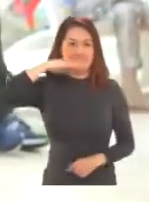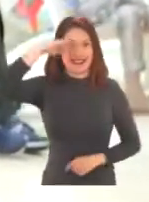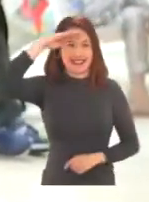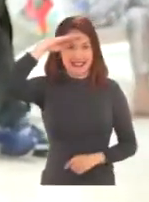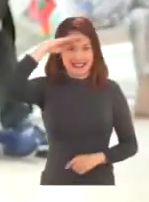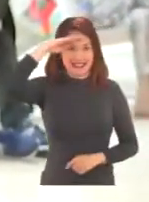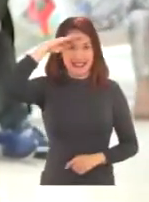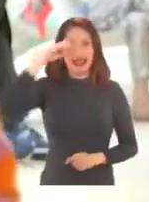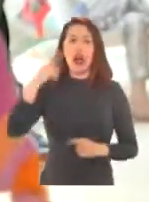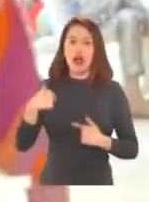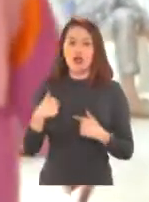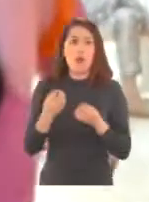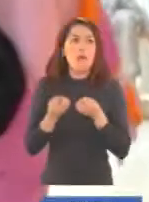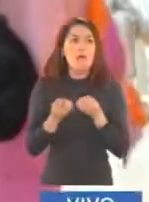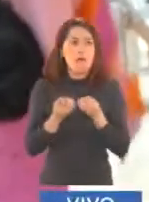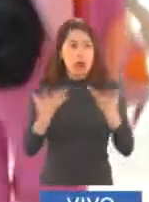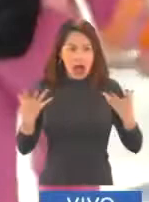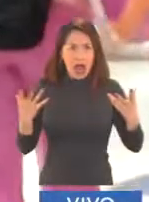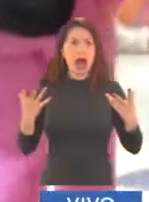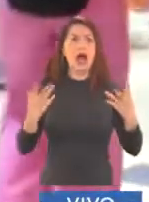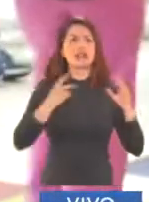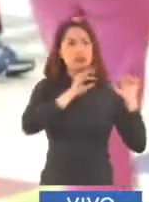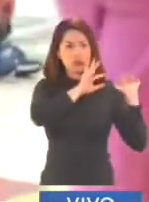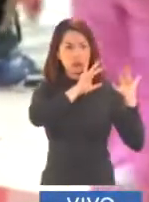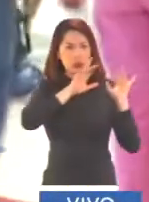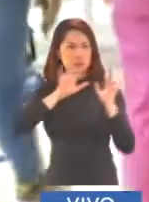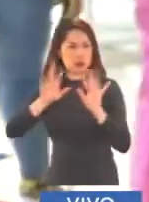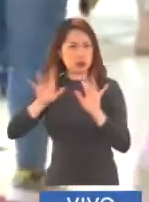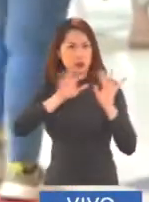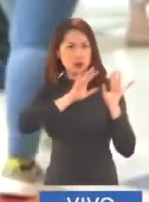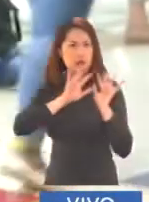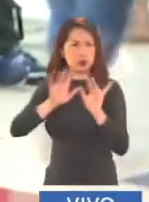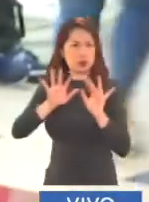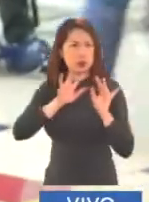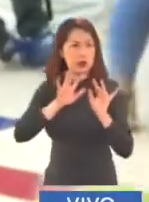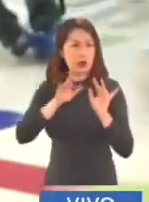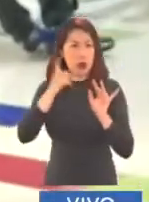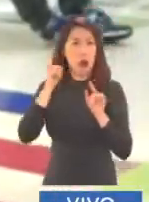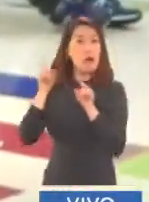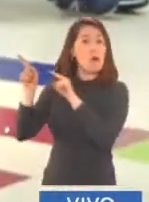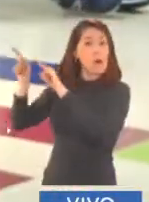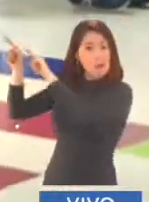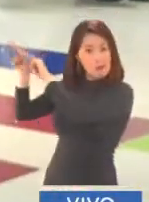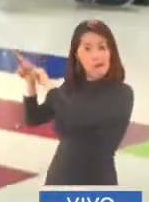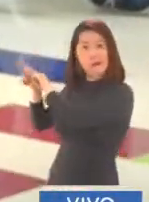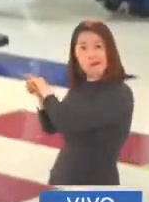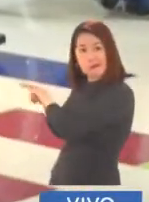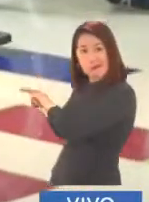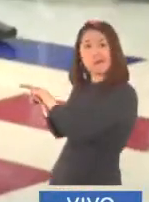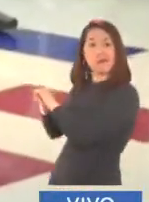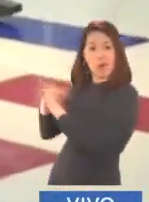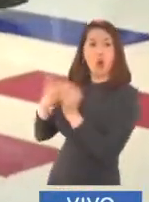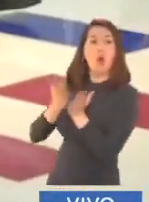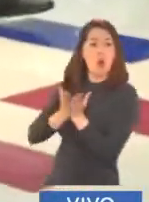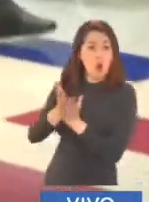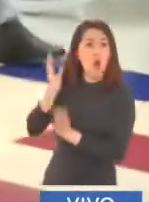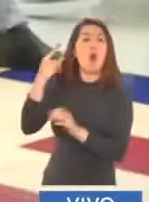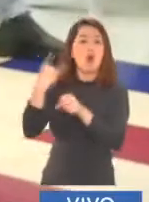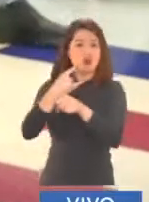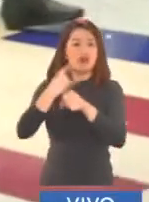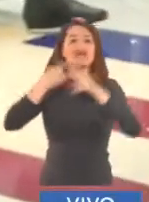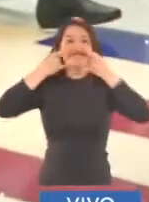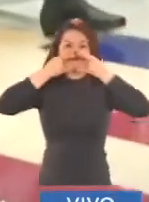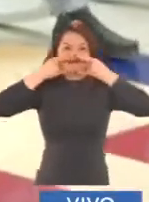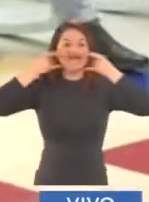un día como hoy. Sin embargo, estamos viendo que todavía muchas personas siguen utilizando el tapabocas justamente